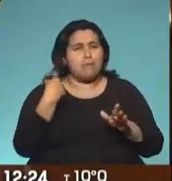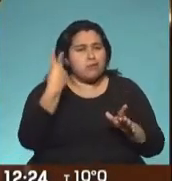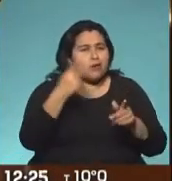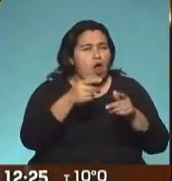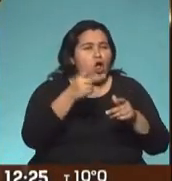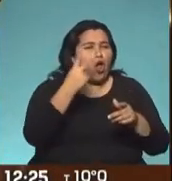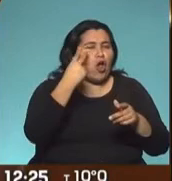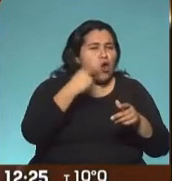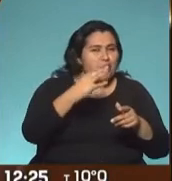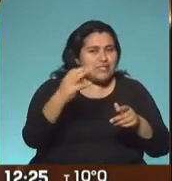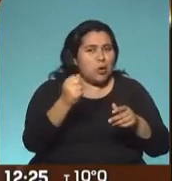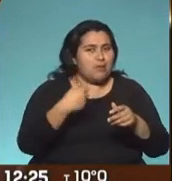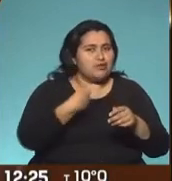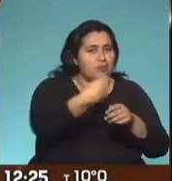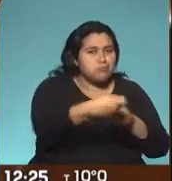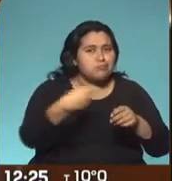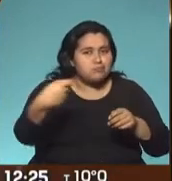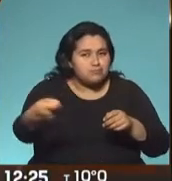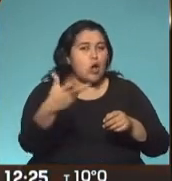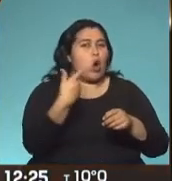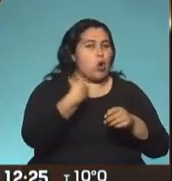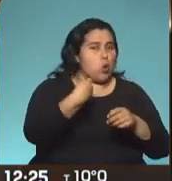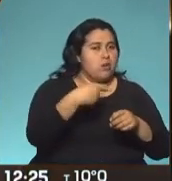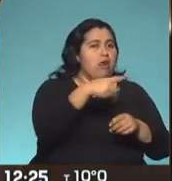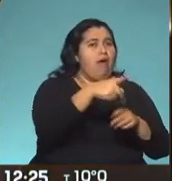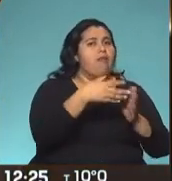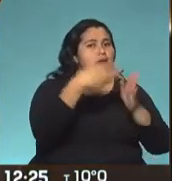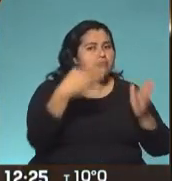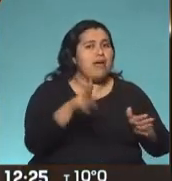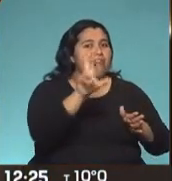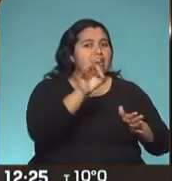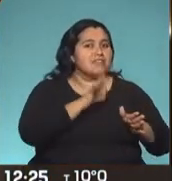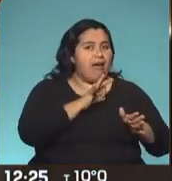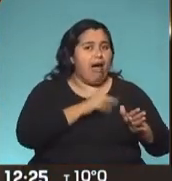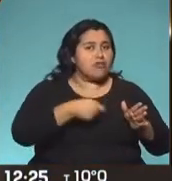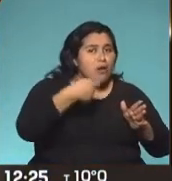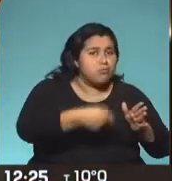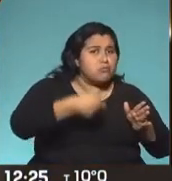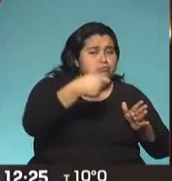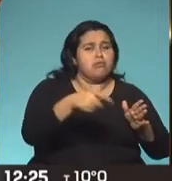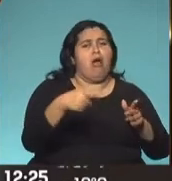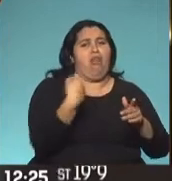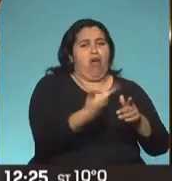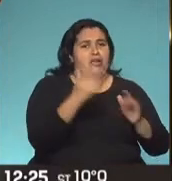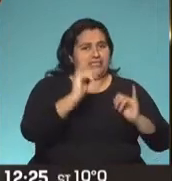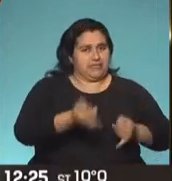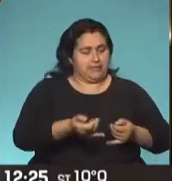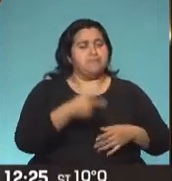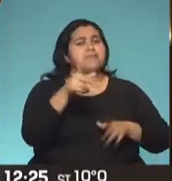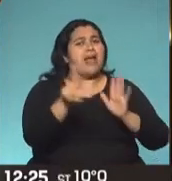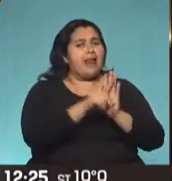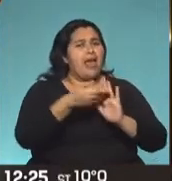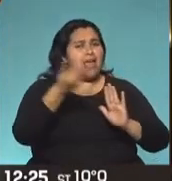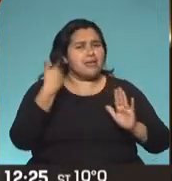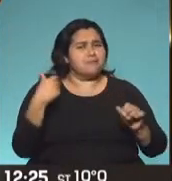900 pesos para los jubilados que cumplieron con los 30 años de aportes recordemos que hay una ley que se votó hace dos